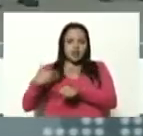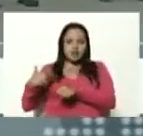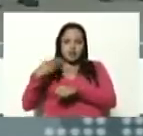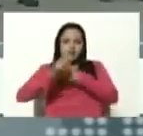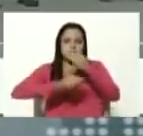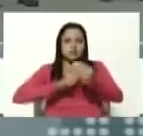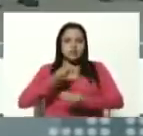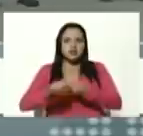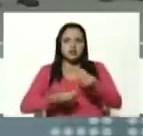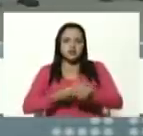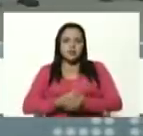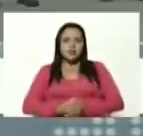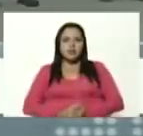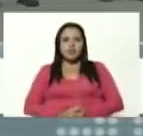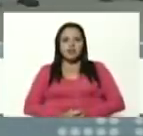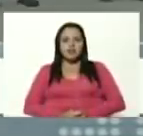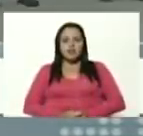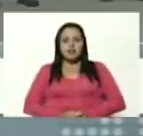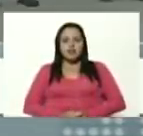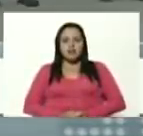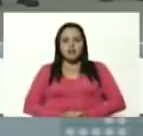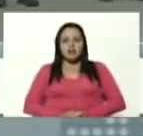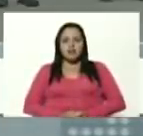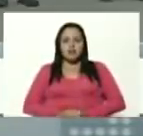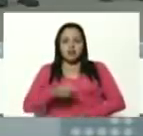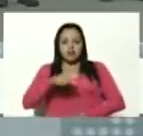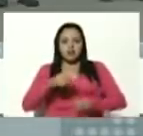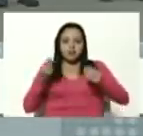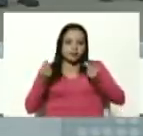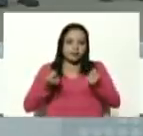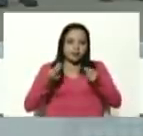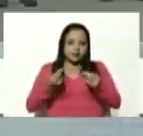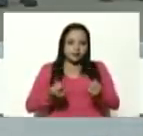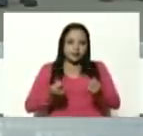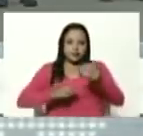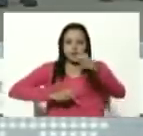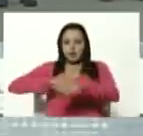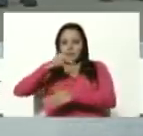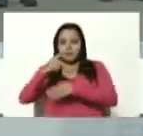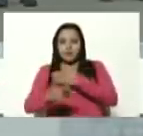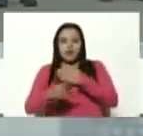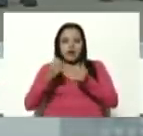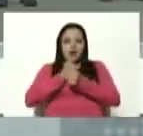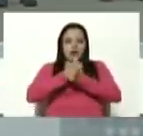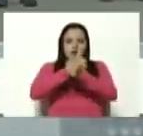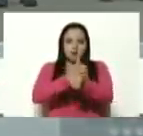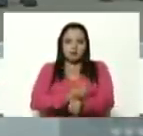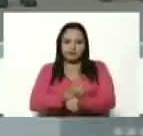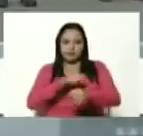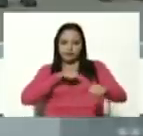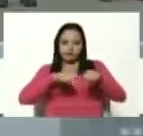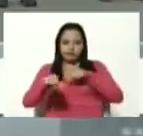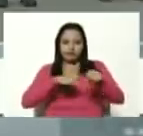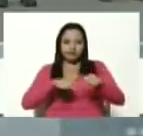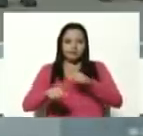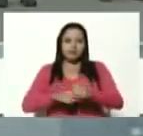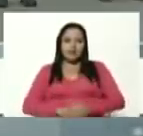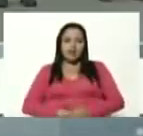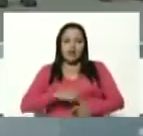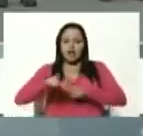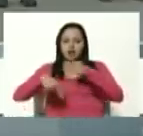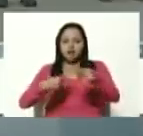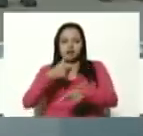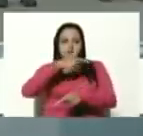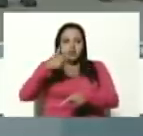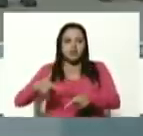hacer. Se trata entonces de la activación del plan Amor en Acción a las víctimas